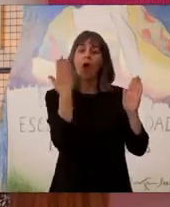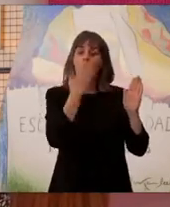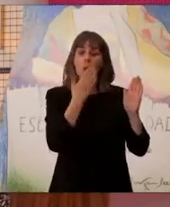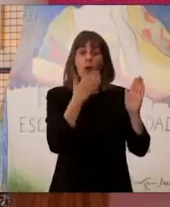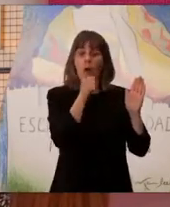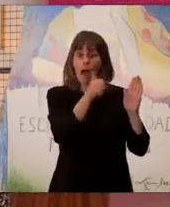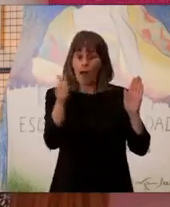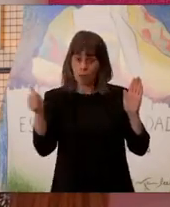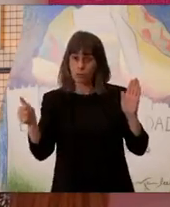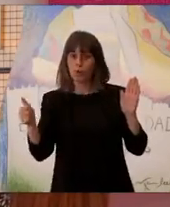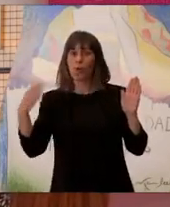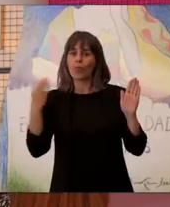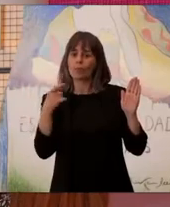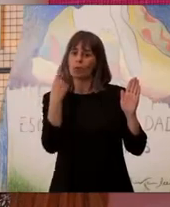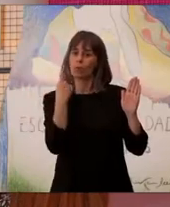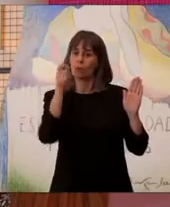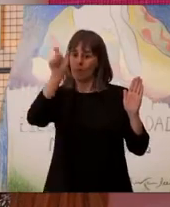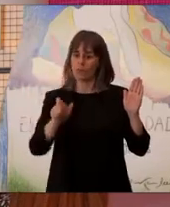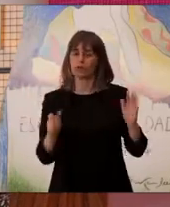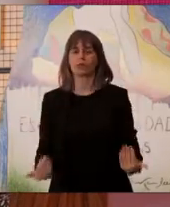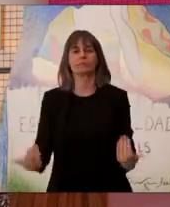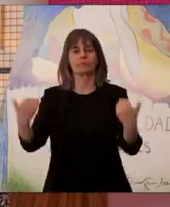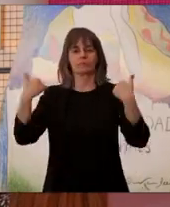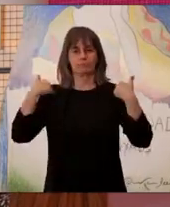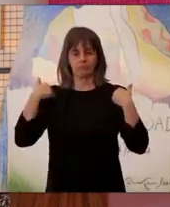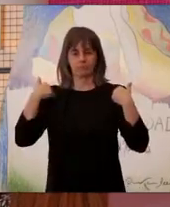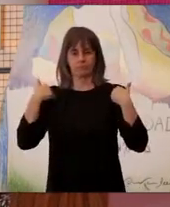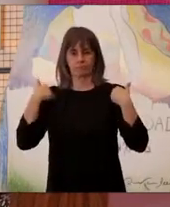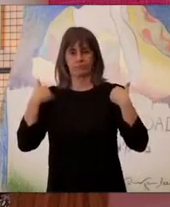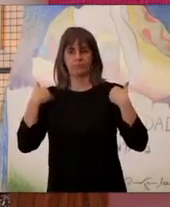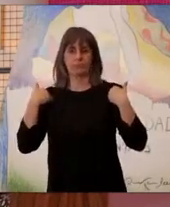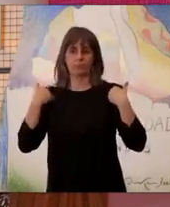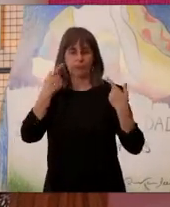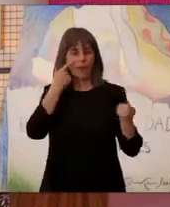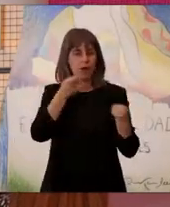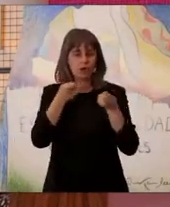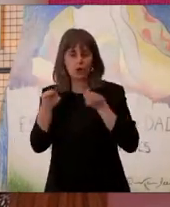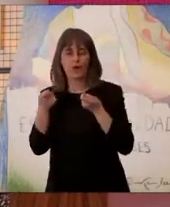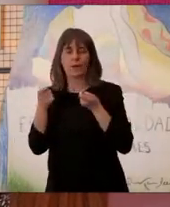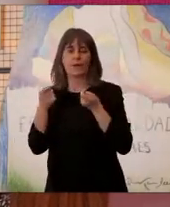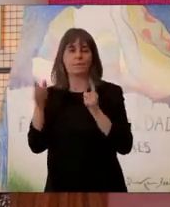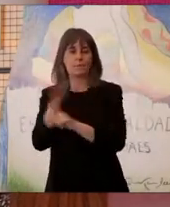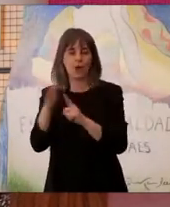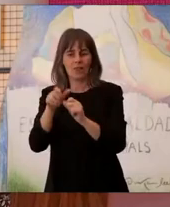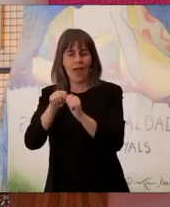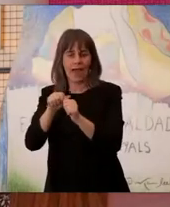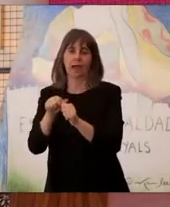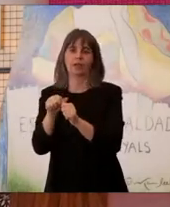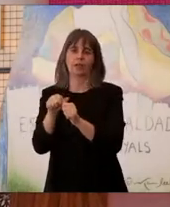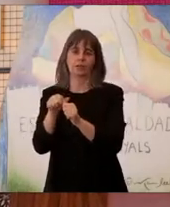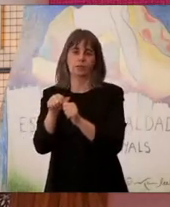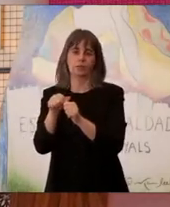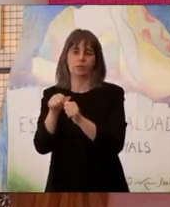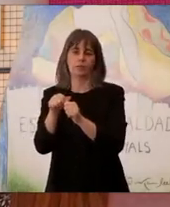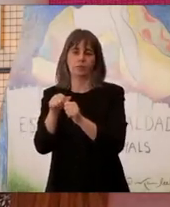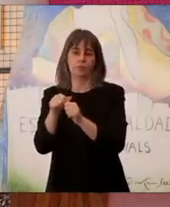persona encargada de velar por que pasaba con la violencia de género por lo tanto para